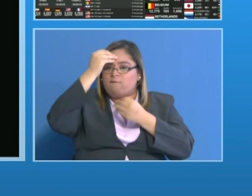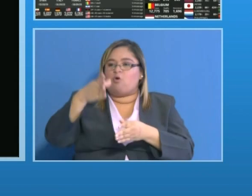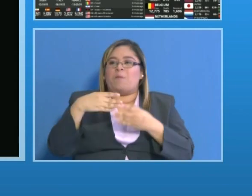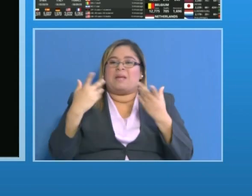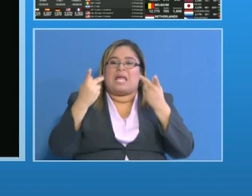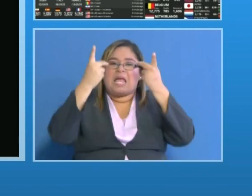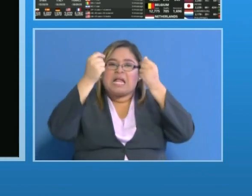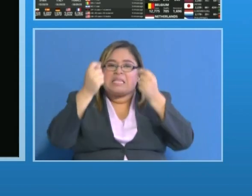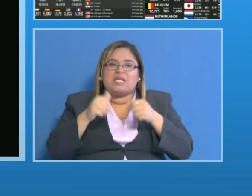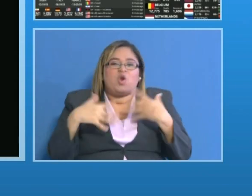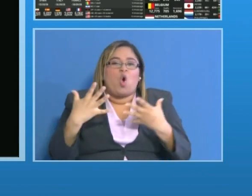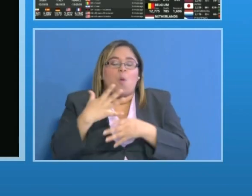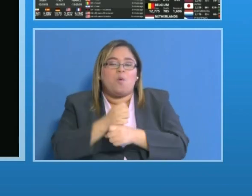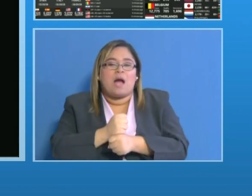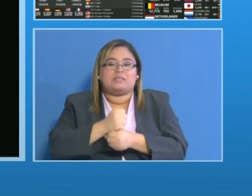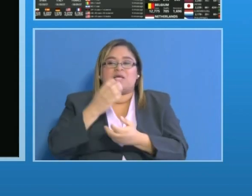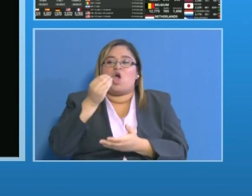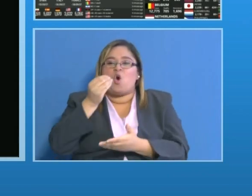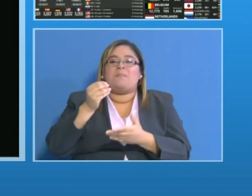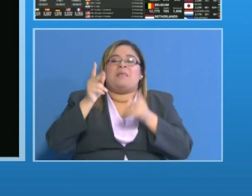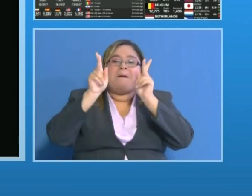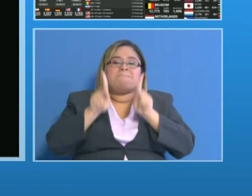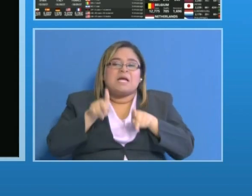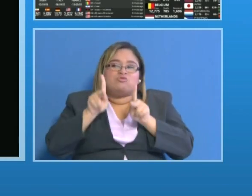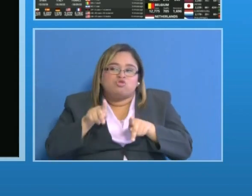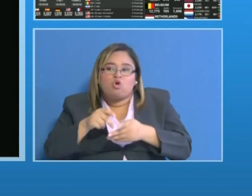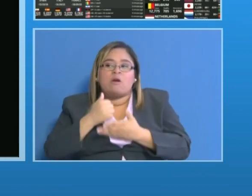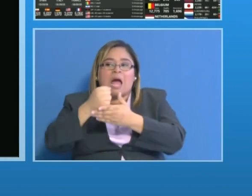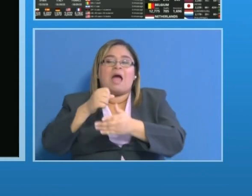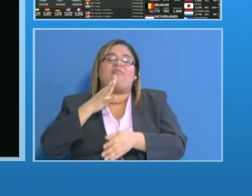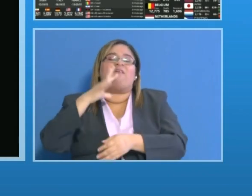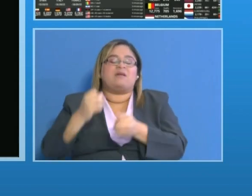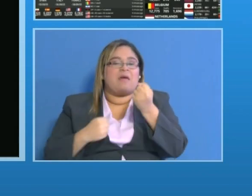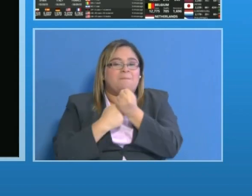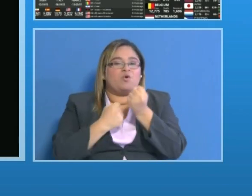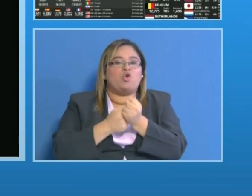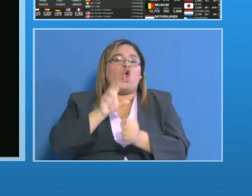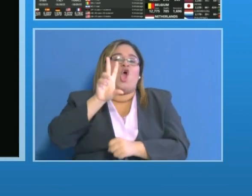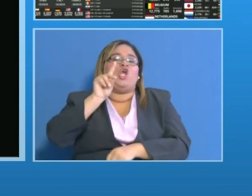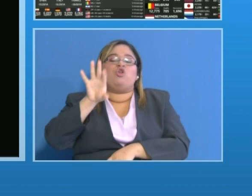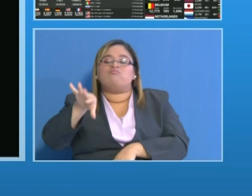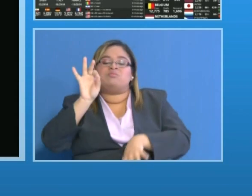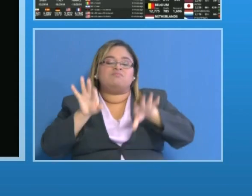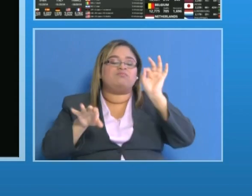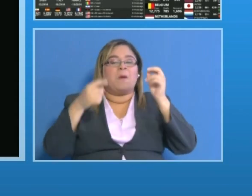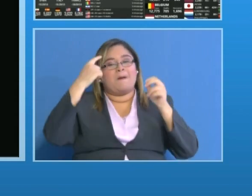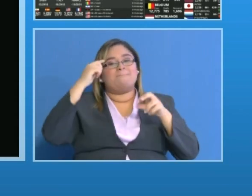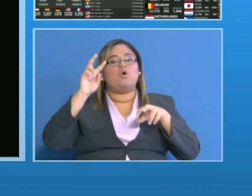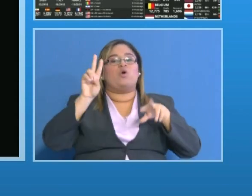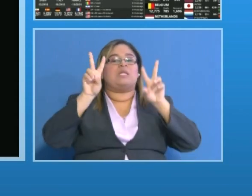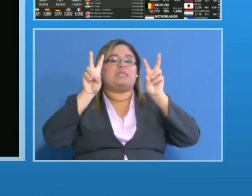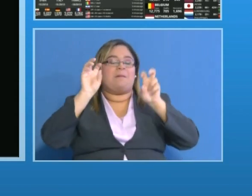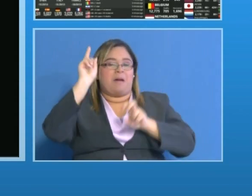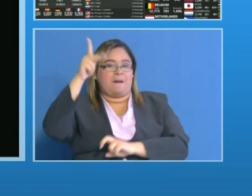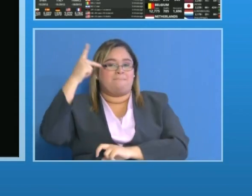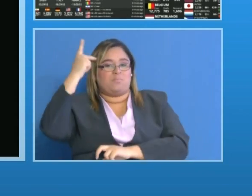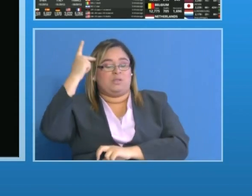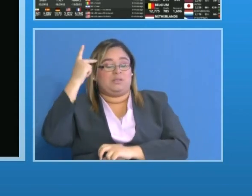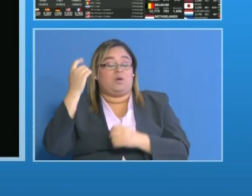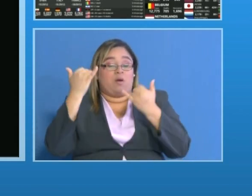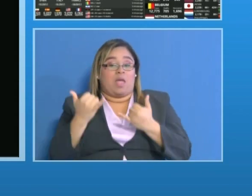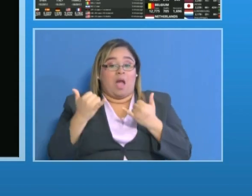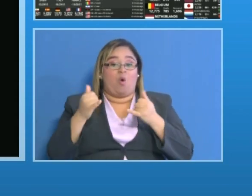personas que lo necesitan y que no se utilice como bandería política en estos momentos en que la sociedad panameña vive momentos muy